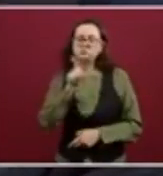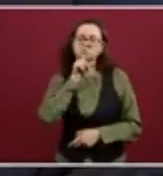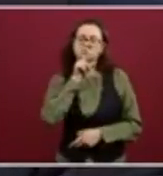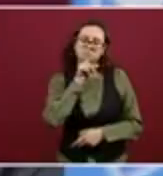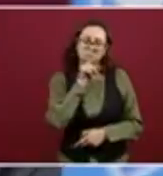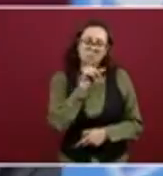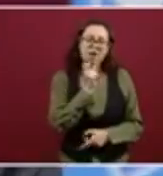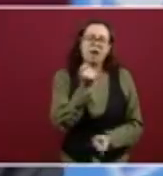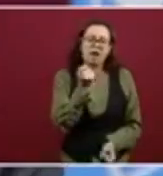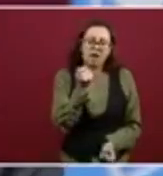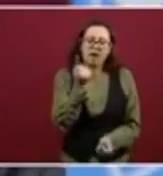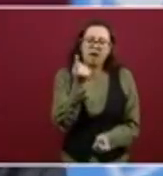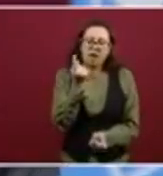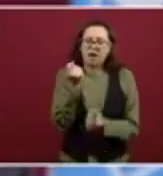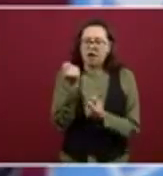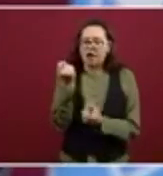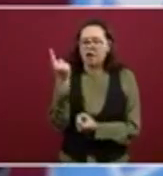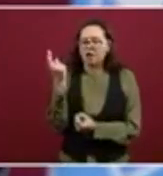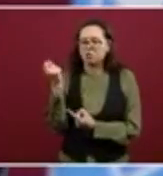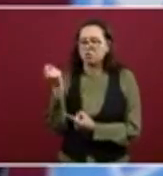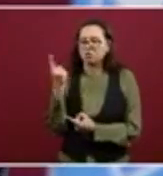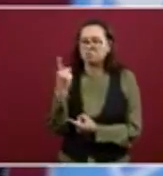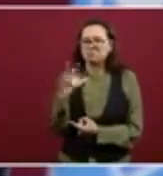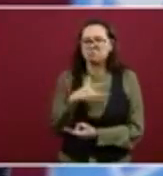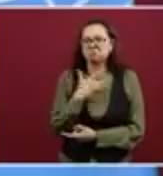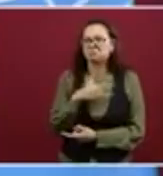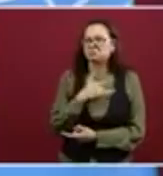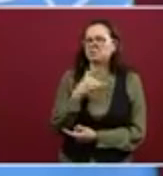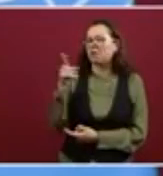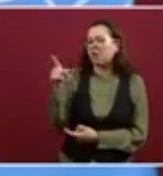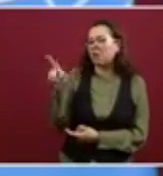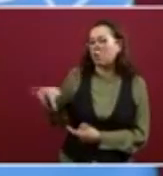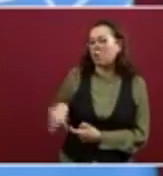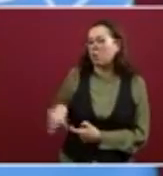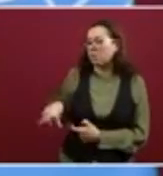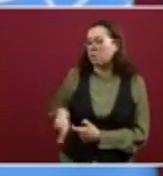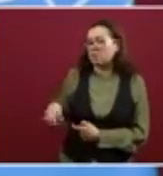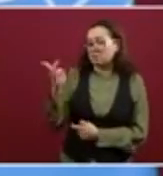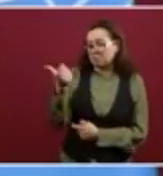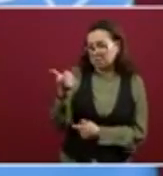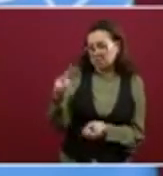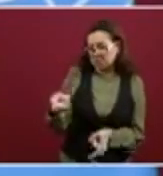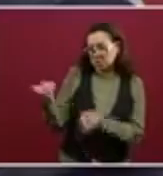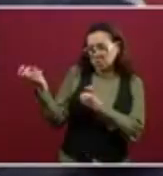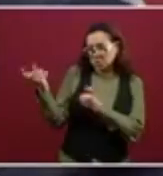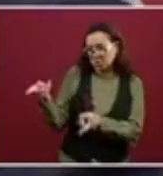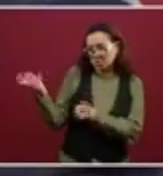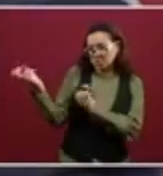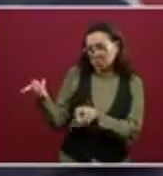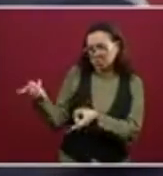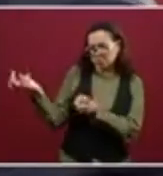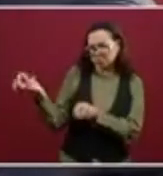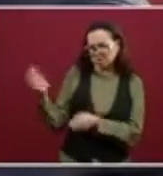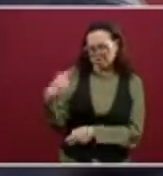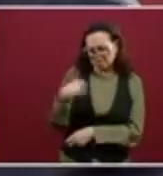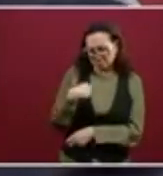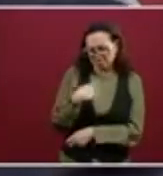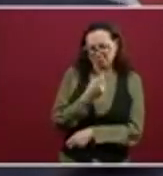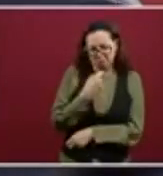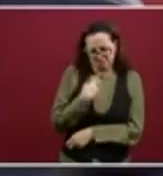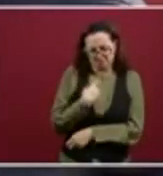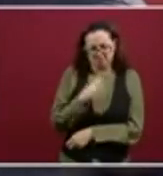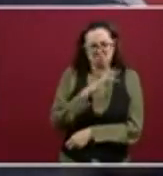decir, si se roban el dinero los políticos, ¿por qué yo no voy